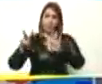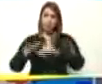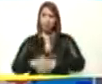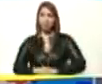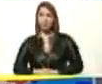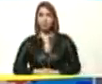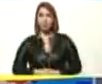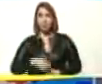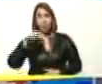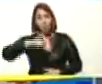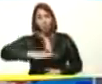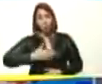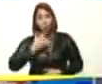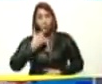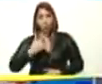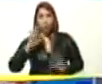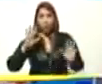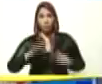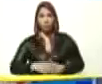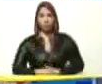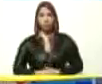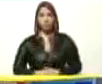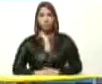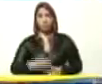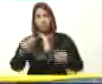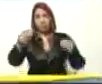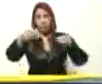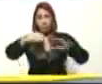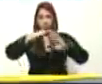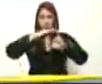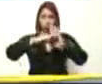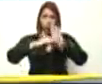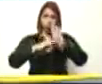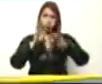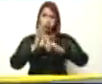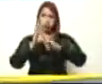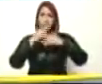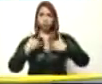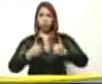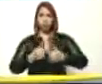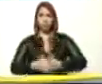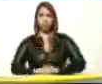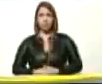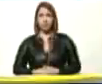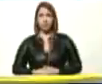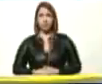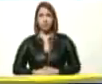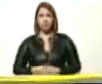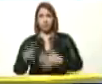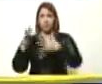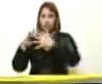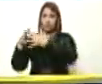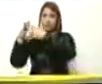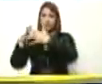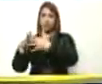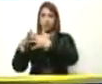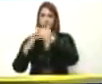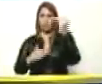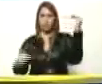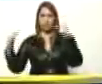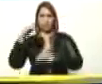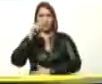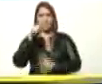hoy puedo decir que de acuerdo a las medidas, en Estados Unidos llegaron a mil